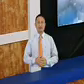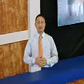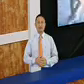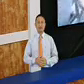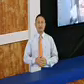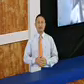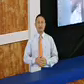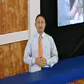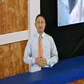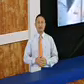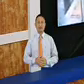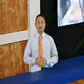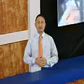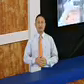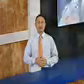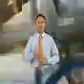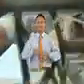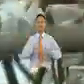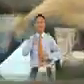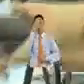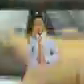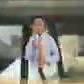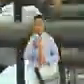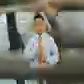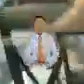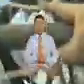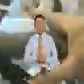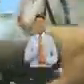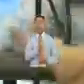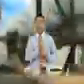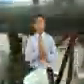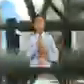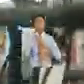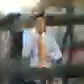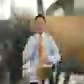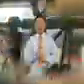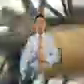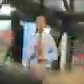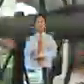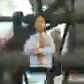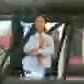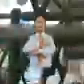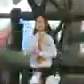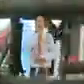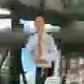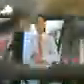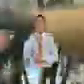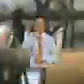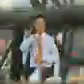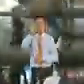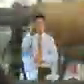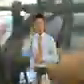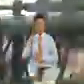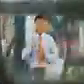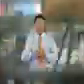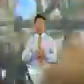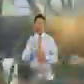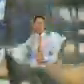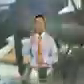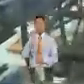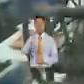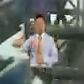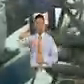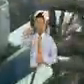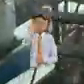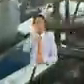Robert, amigos televidentes, buenos días. En efecto, Robert, bienvenido hasta la Plaza Cívica Eloy Alfaro, acá en el sur de Quito. A veces la gente piensa que es en el norte,